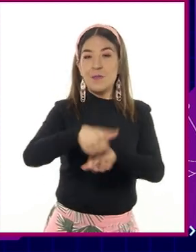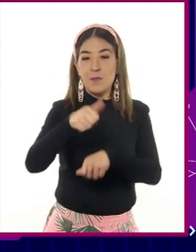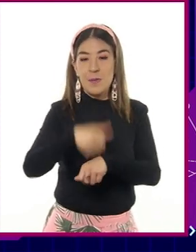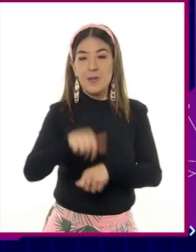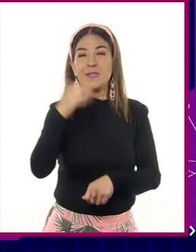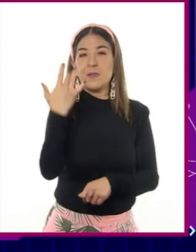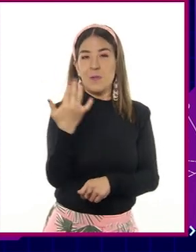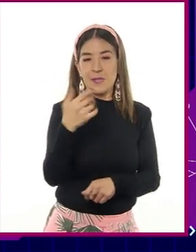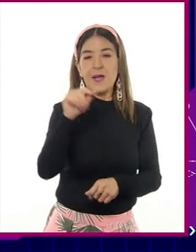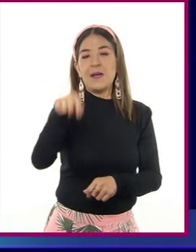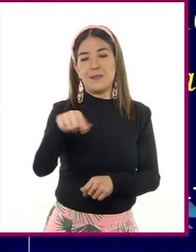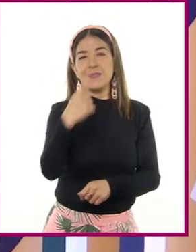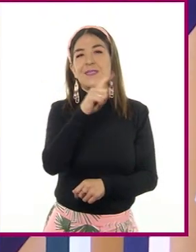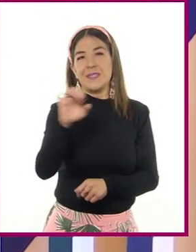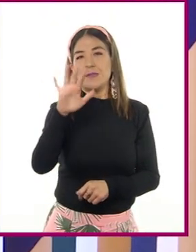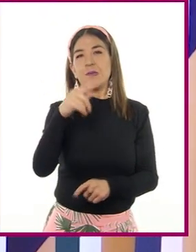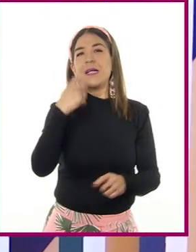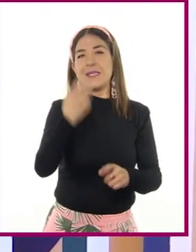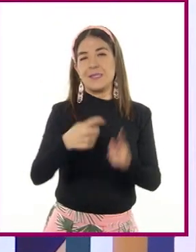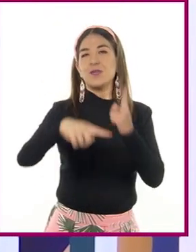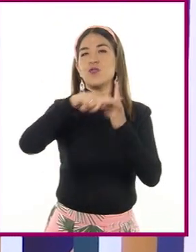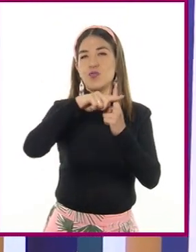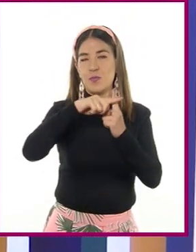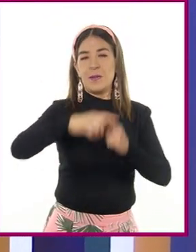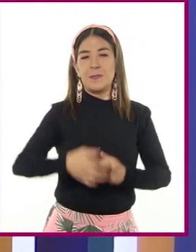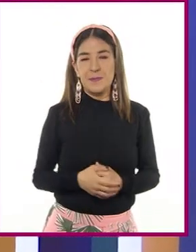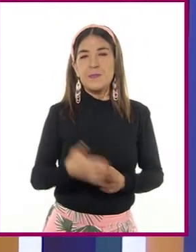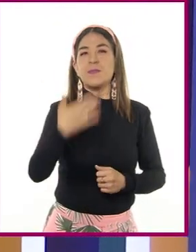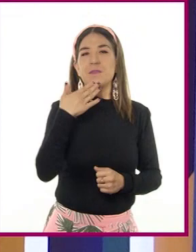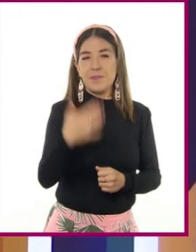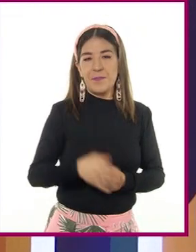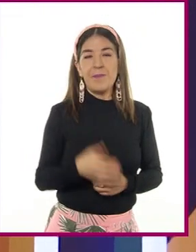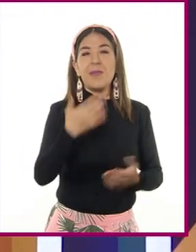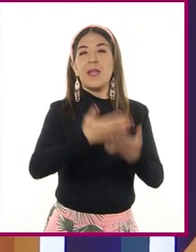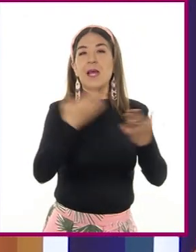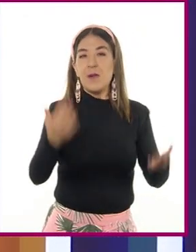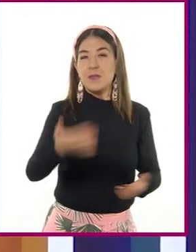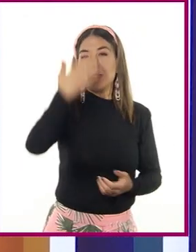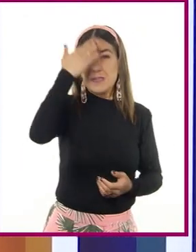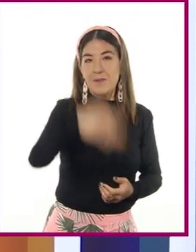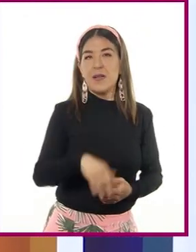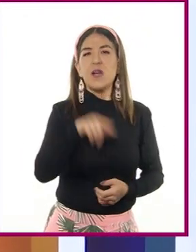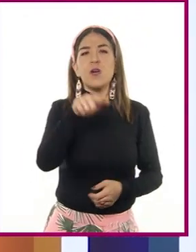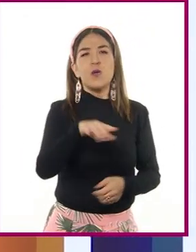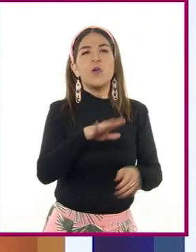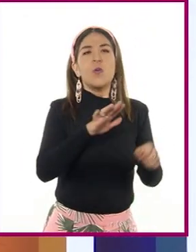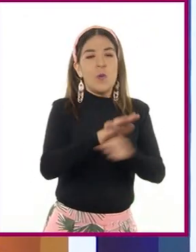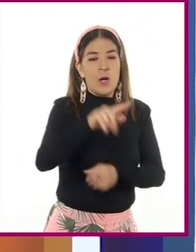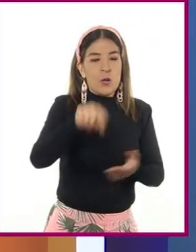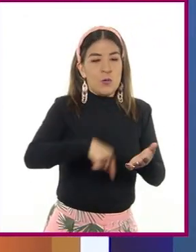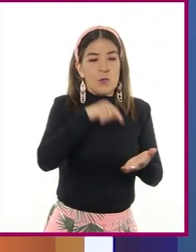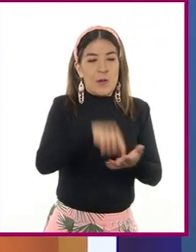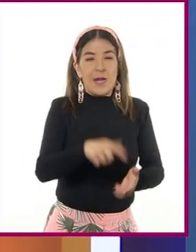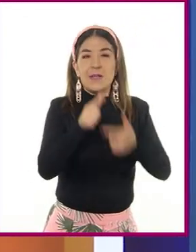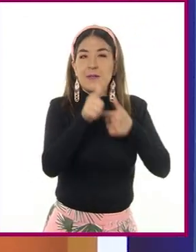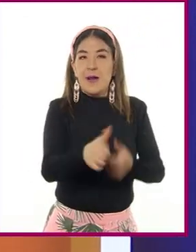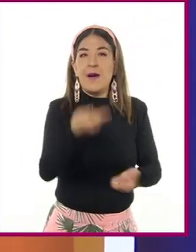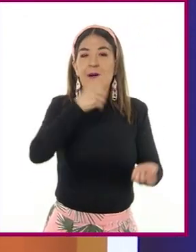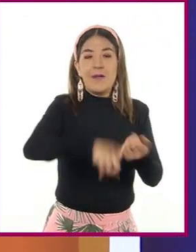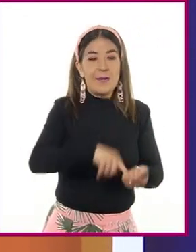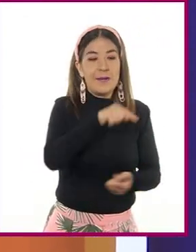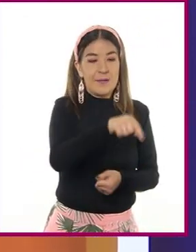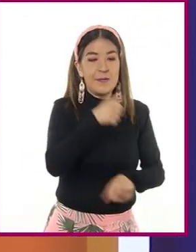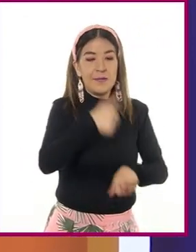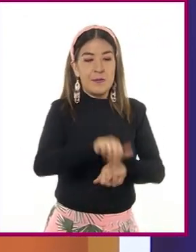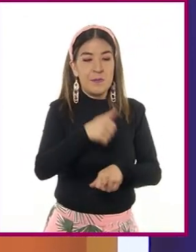50 el 151. Perfecto. Ahora necesitamos saber en qué lugar de la secuencia se encontrarán